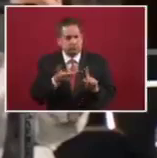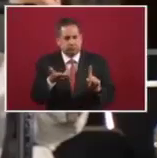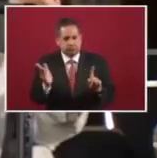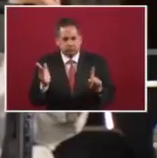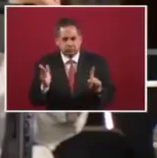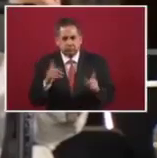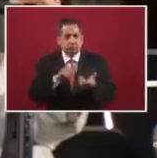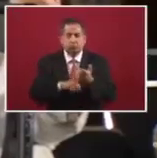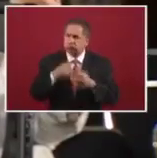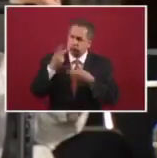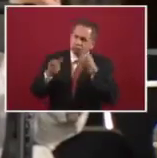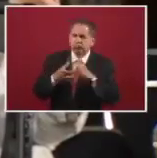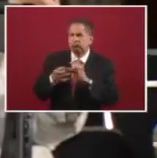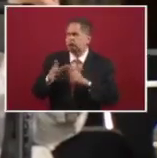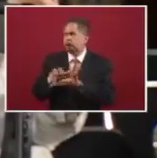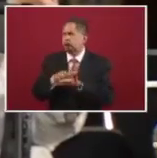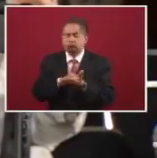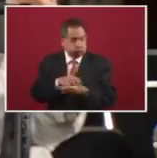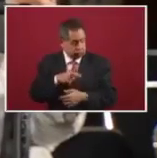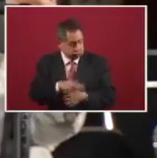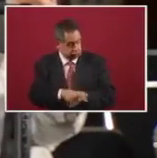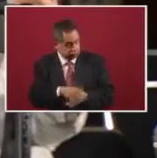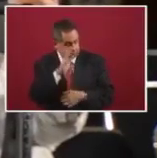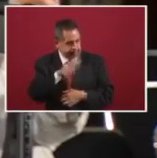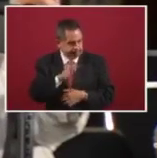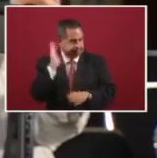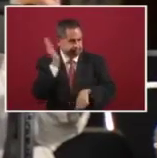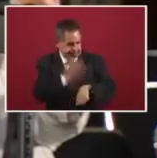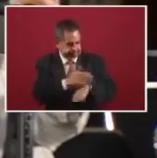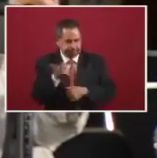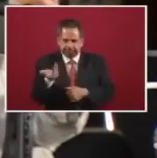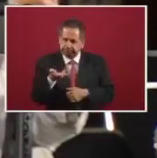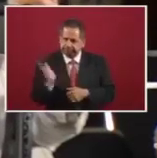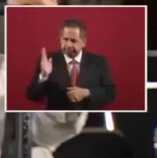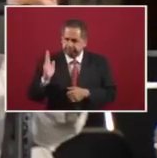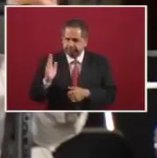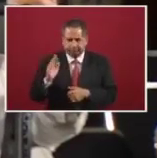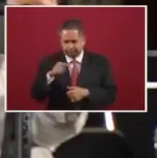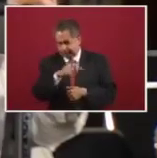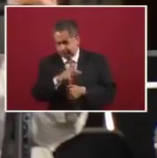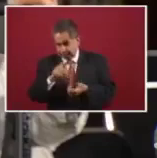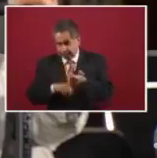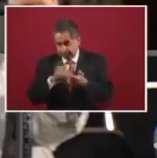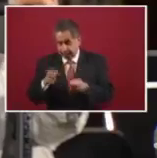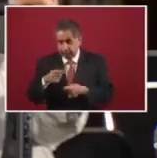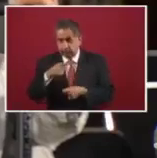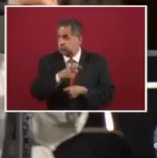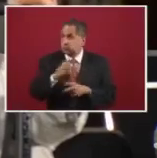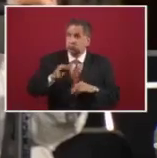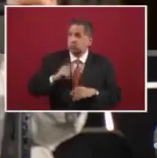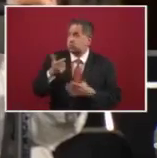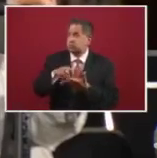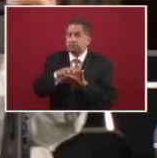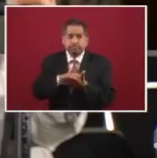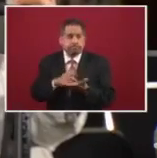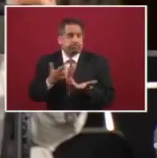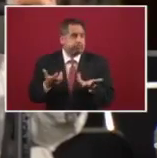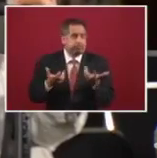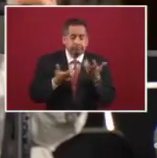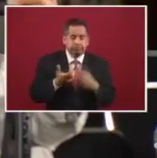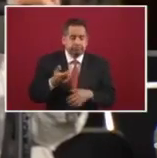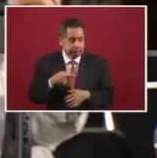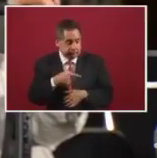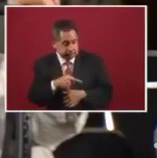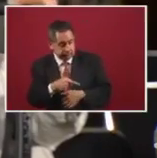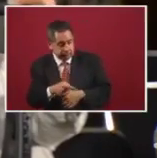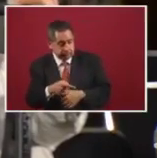del tema de la austeridad, ha sido interpretado como que fue un castigo por hablar de la de que no había recursos en el Coneval y pues a unos